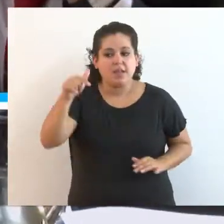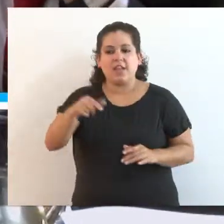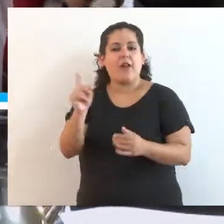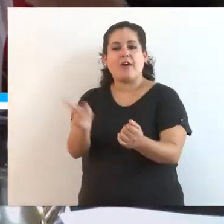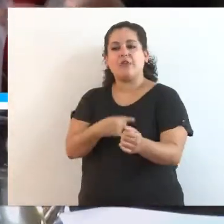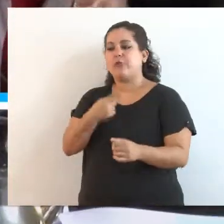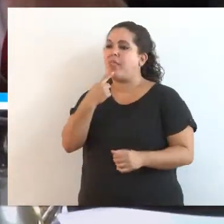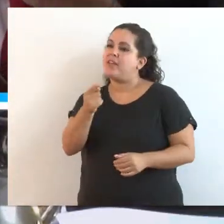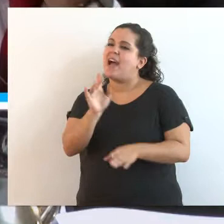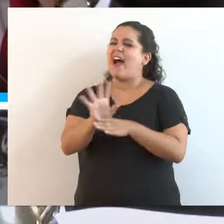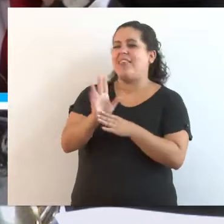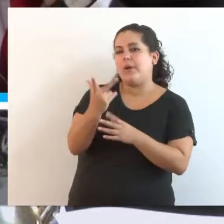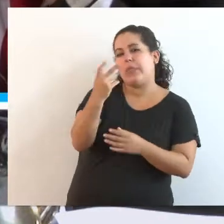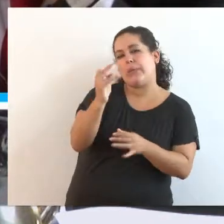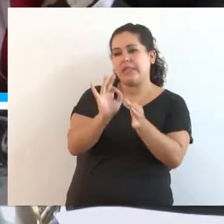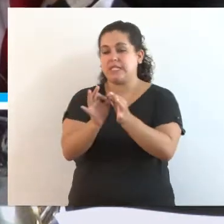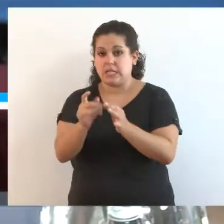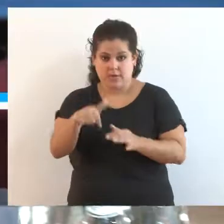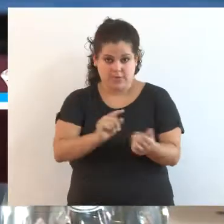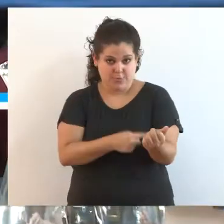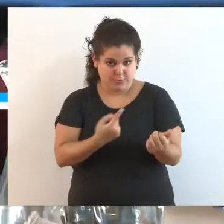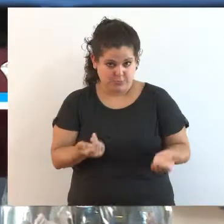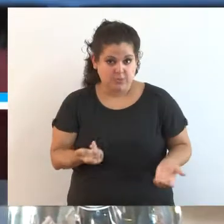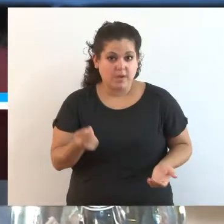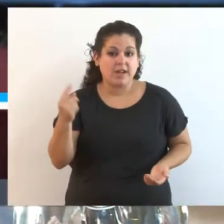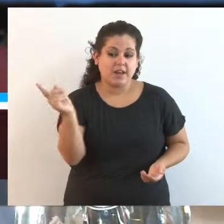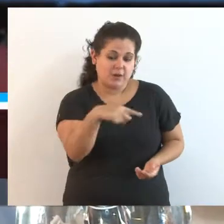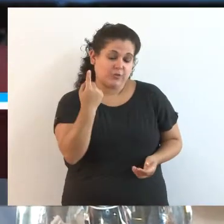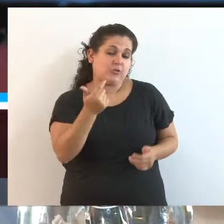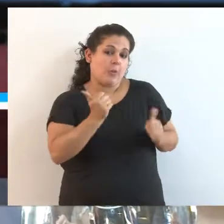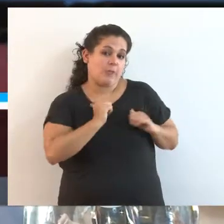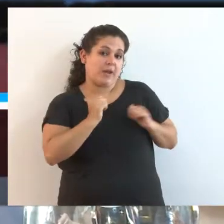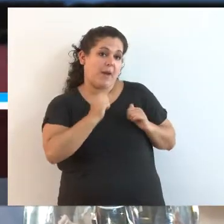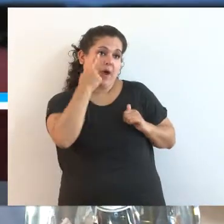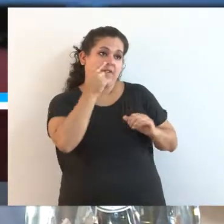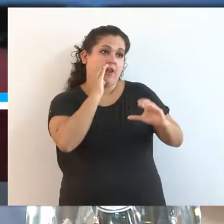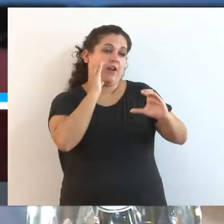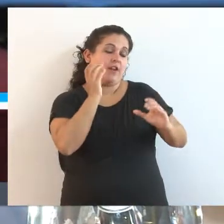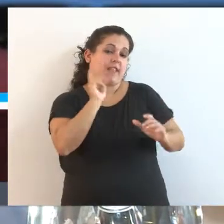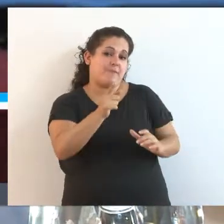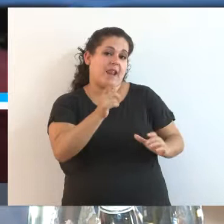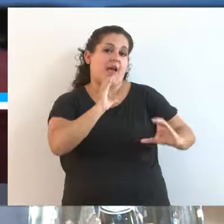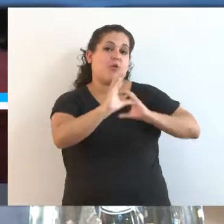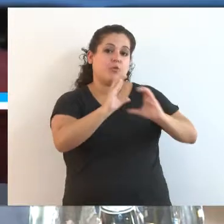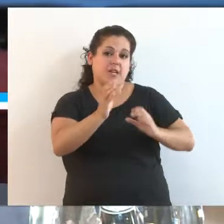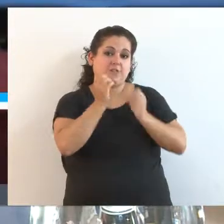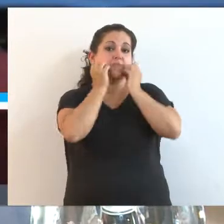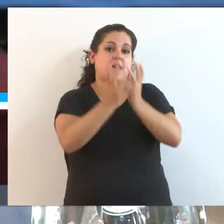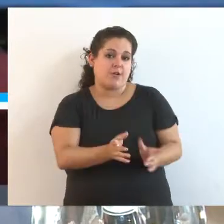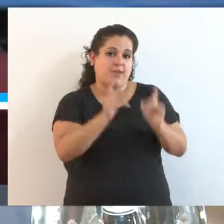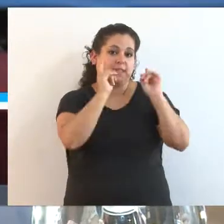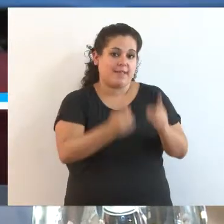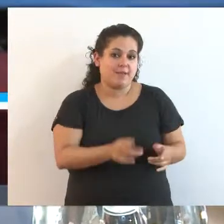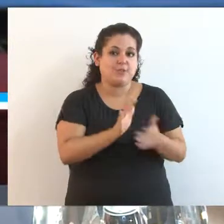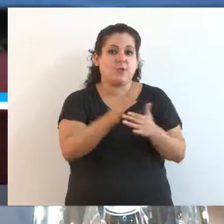la costumbre de le debo 20 centavitos. Lo que nosotros, y esperemos que mejore mucho la comunicación a